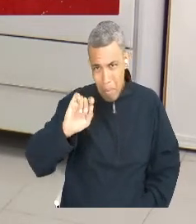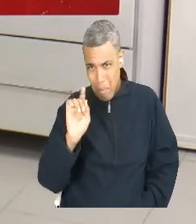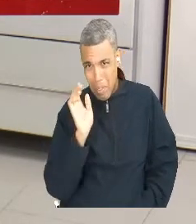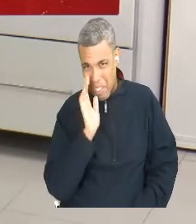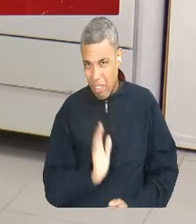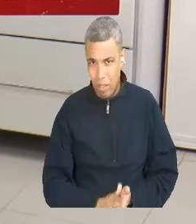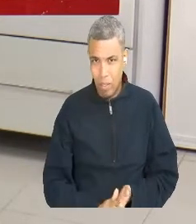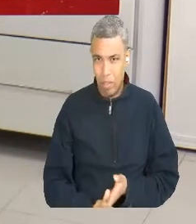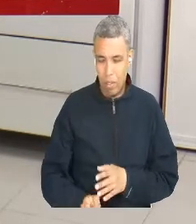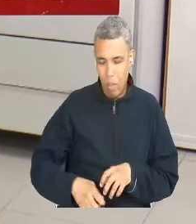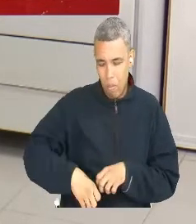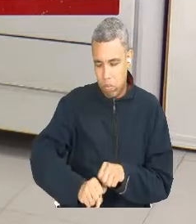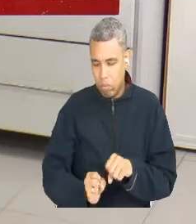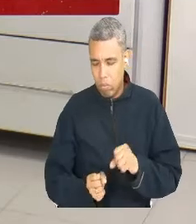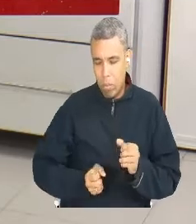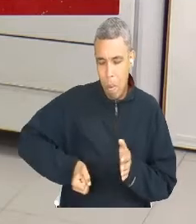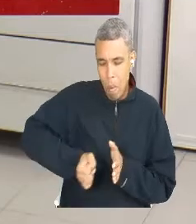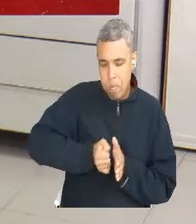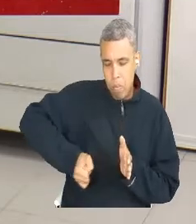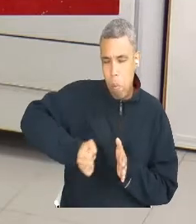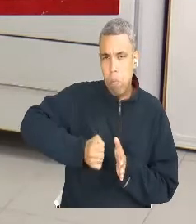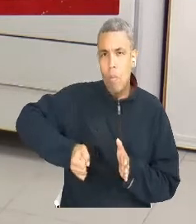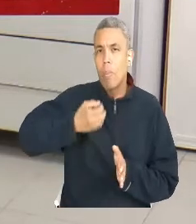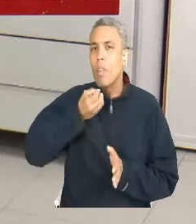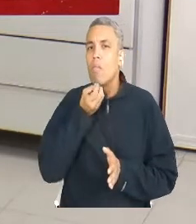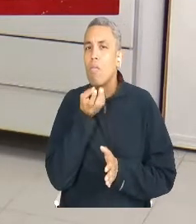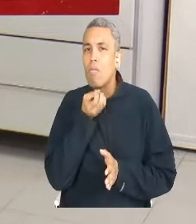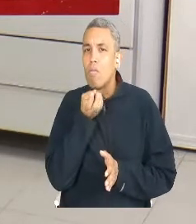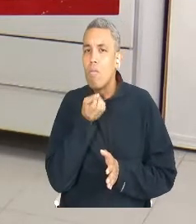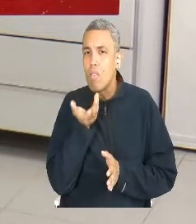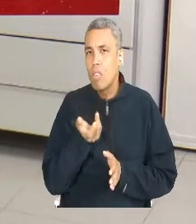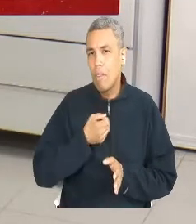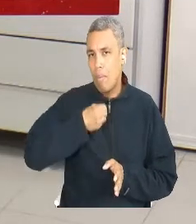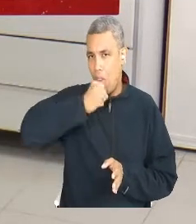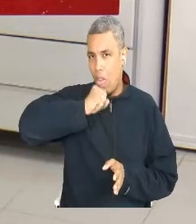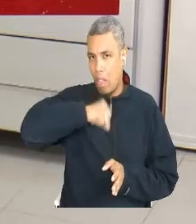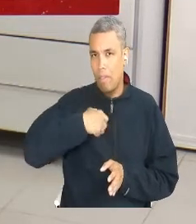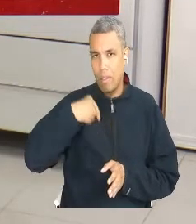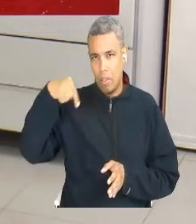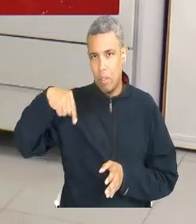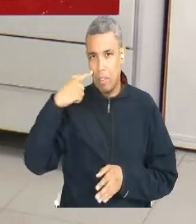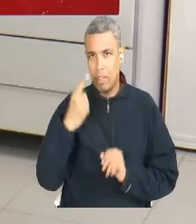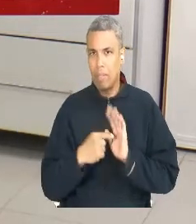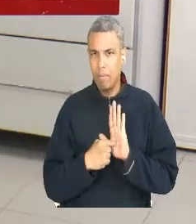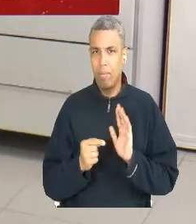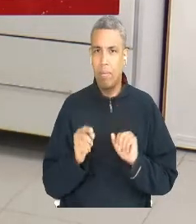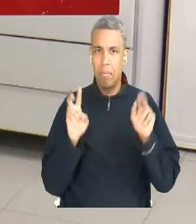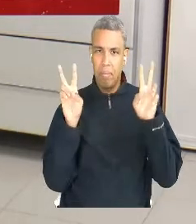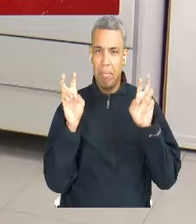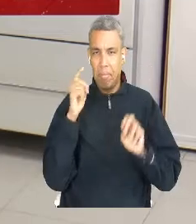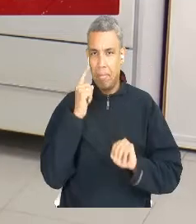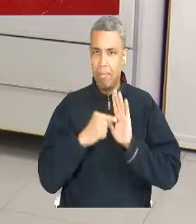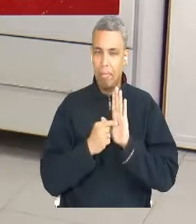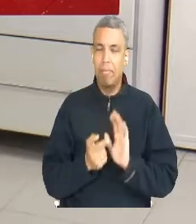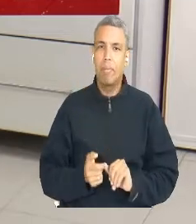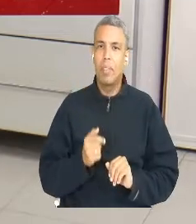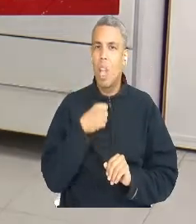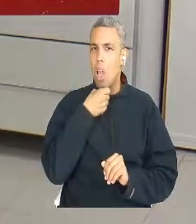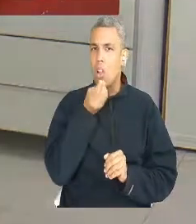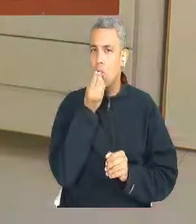un refrigerio. Hoy la vamos a hacer con frutas y helado, algo dulce. Ok, entonces vámonos a ver ese recetario de hoy lunes en A Pedir de